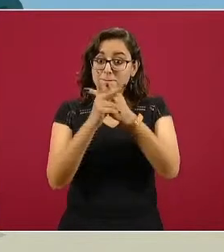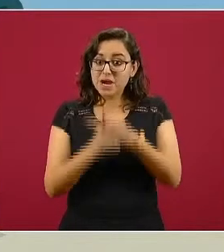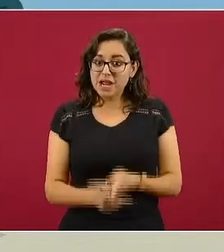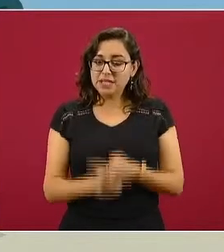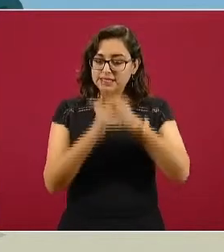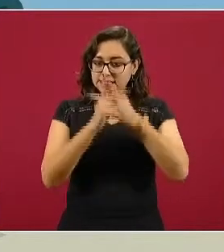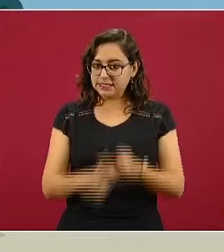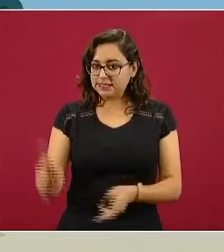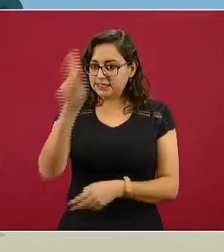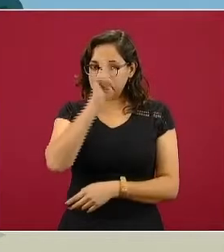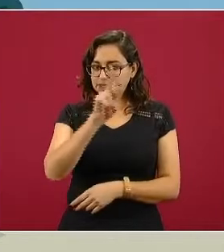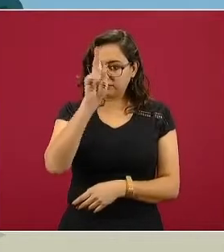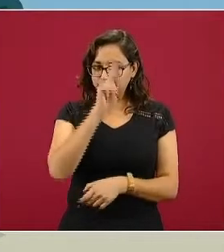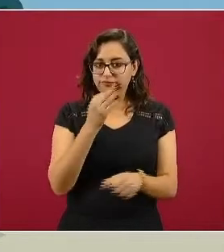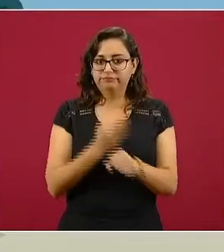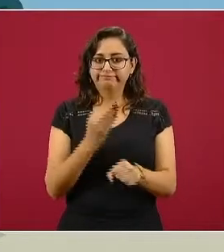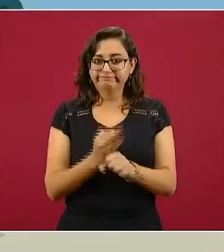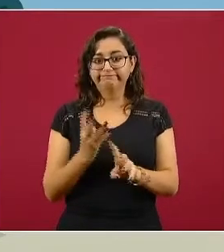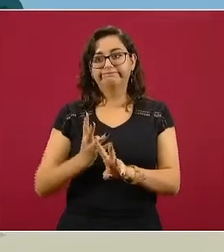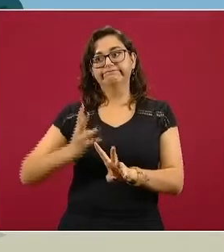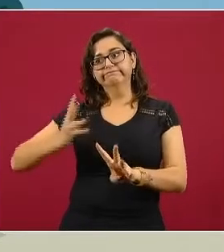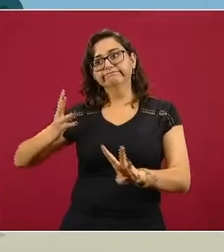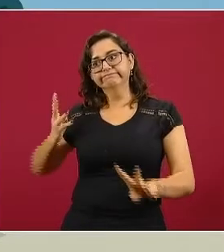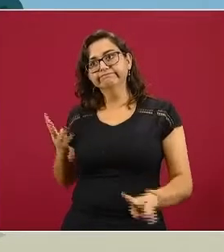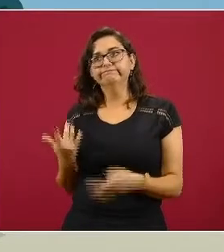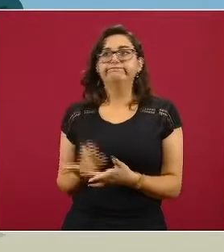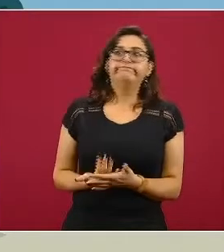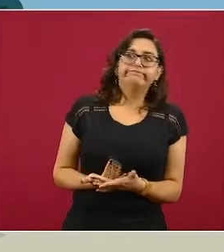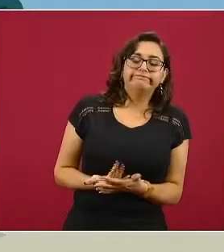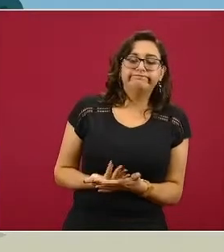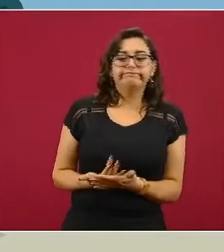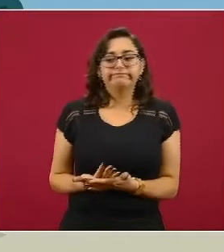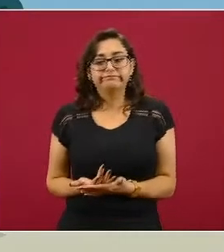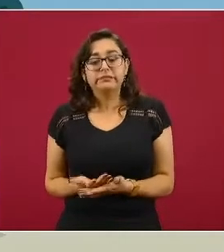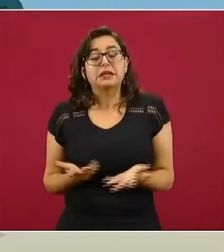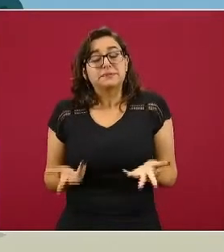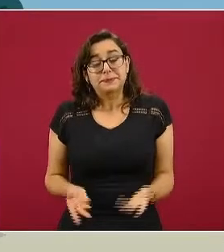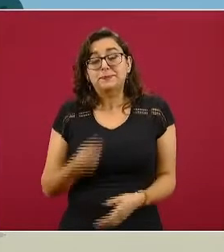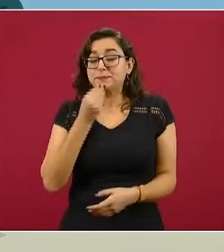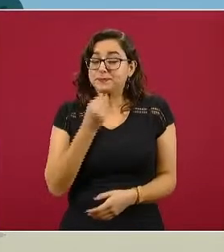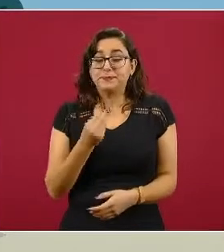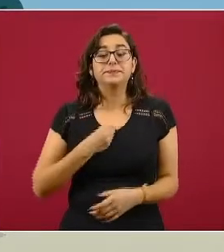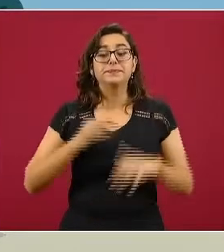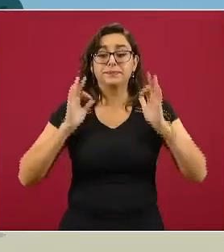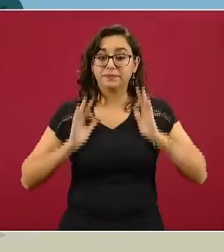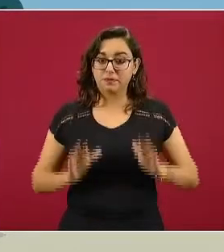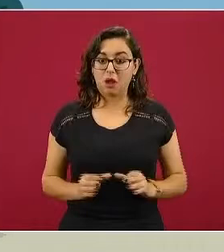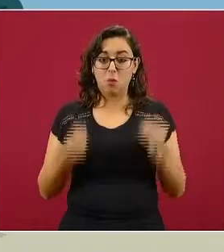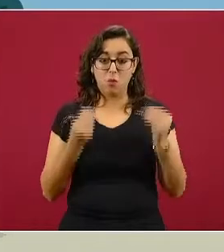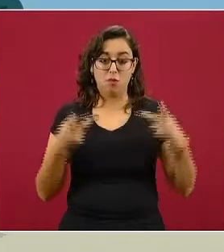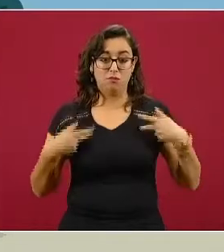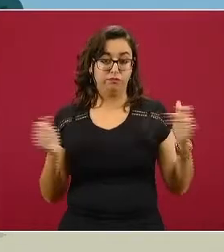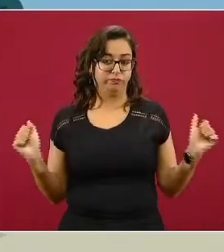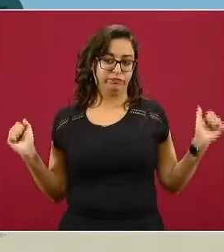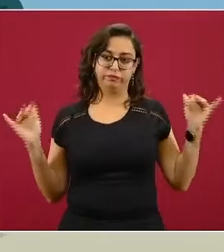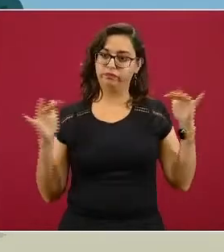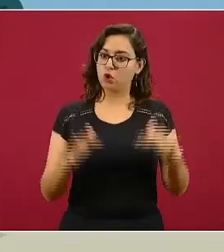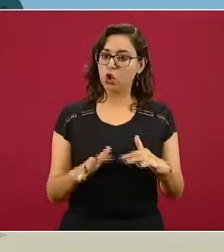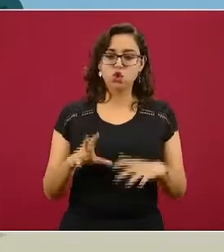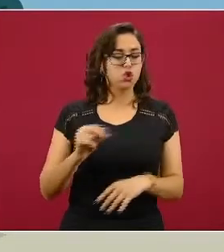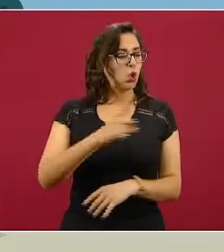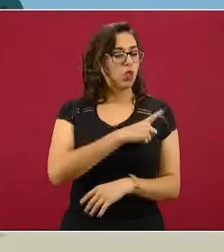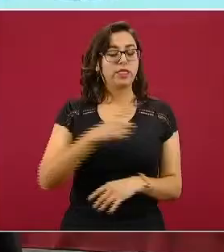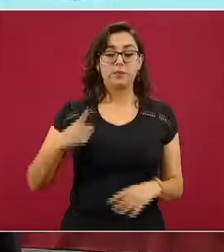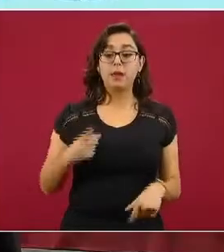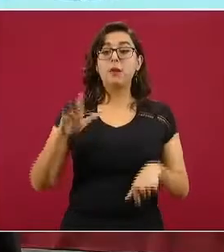a nuestra nueva normalidad, a nuestra vida, en donde hay que mantener la calma y evitar aglomeraciones. Recordemos que las